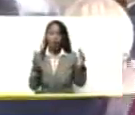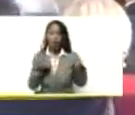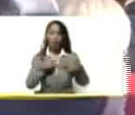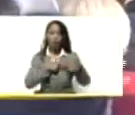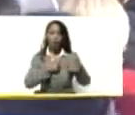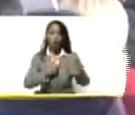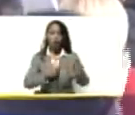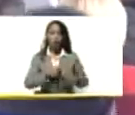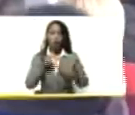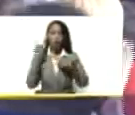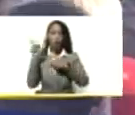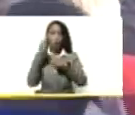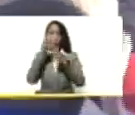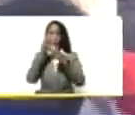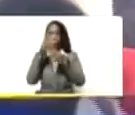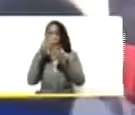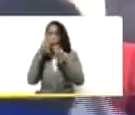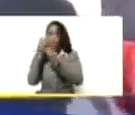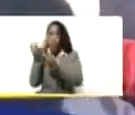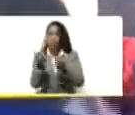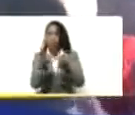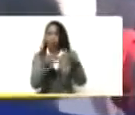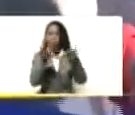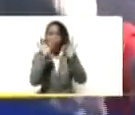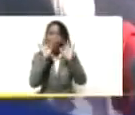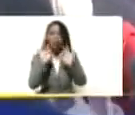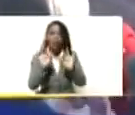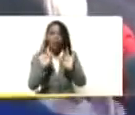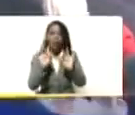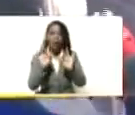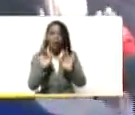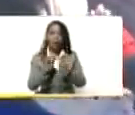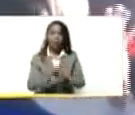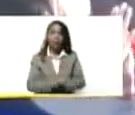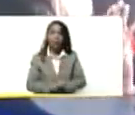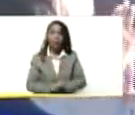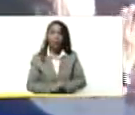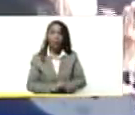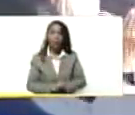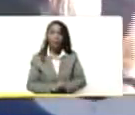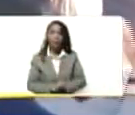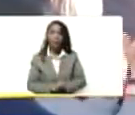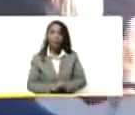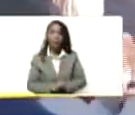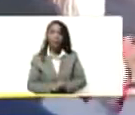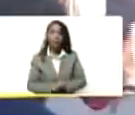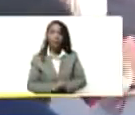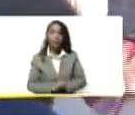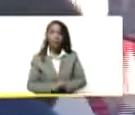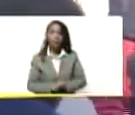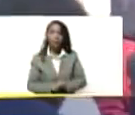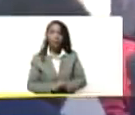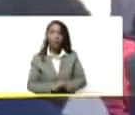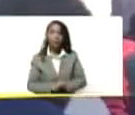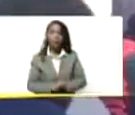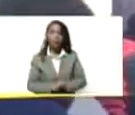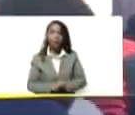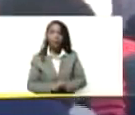el doble bloqueo al que a veces estamos sometidos el bloqueo económico